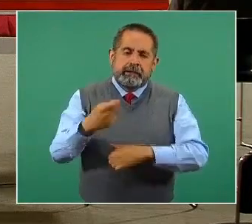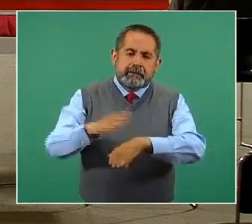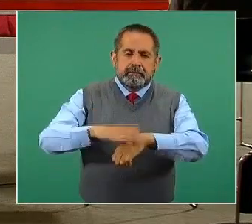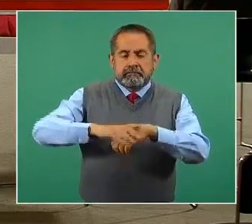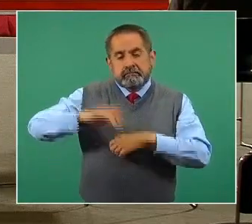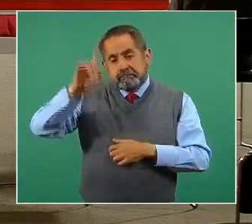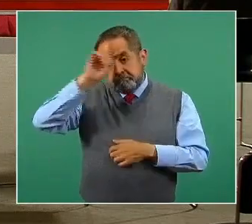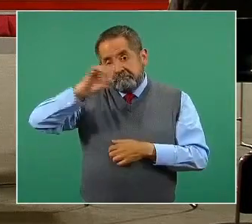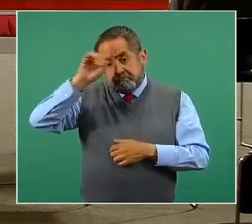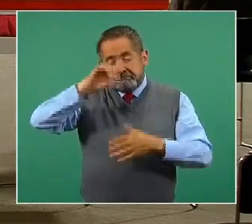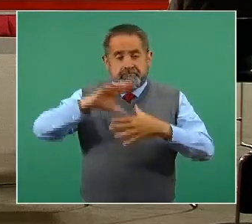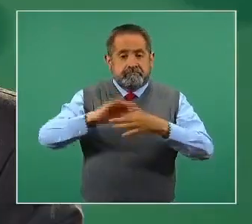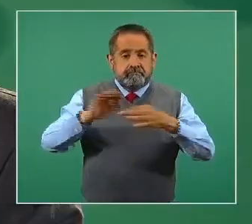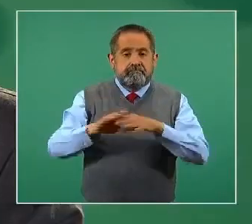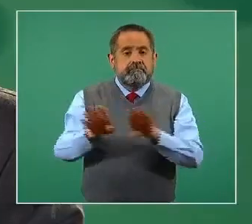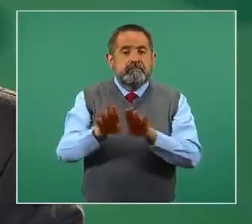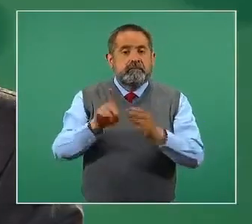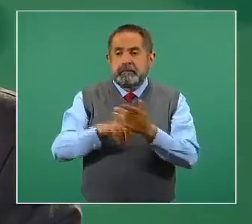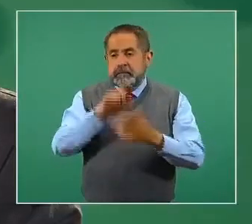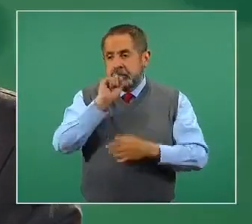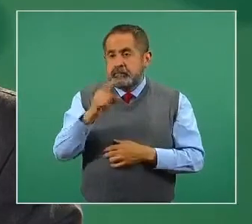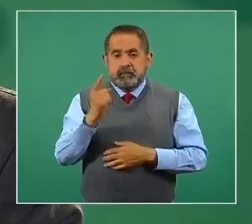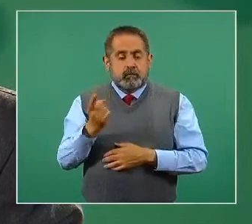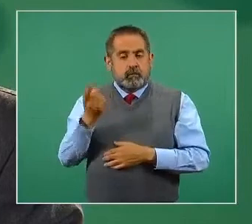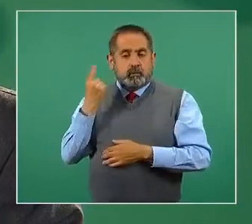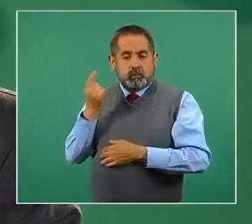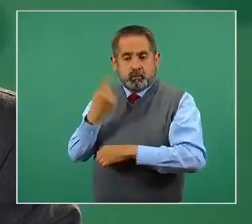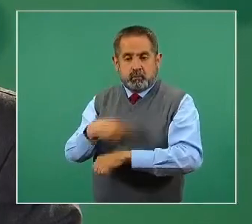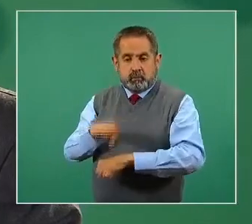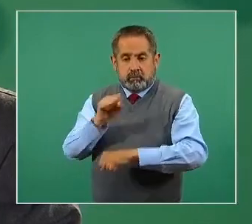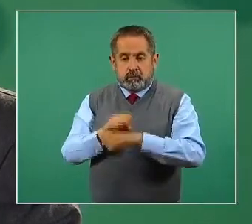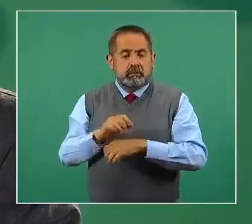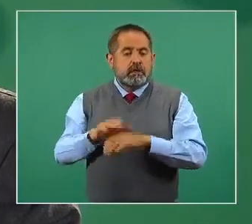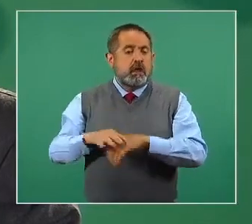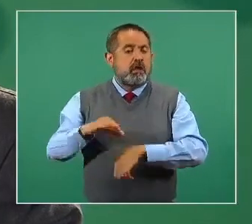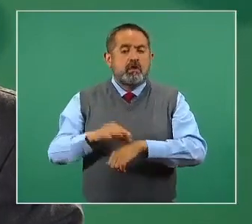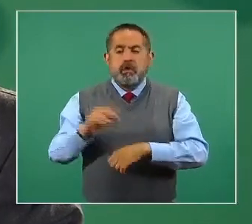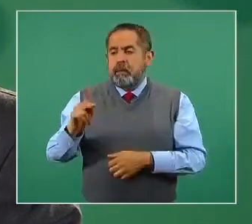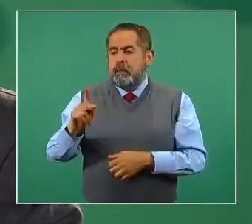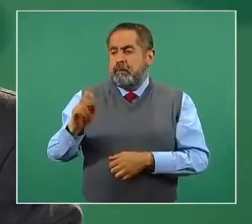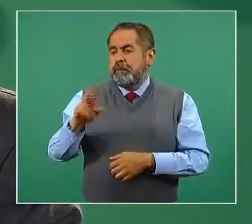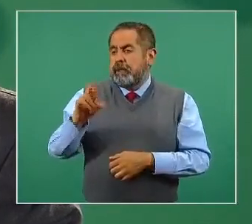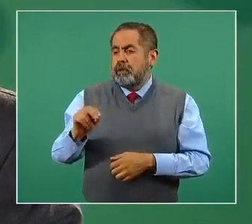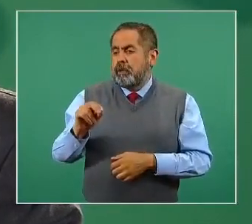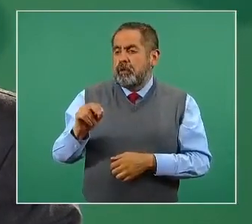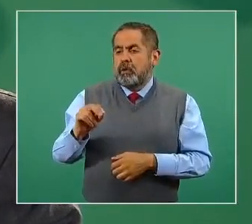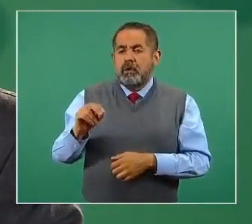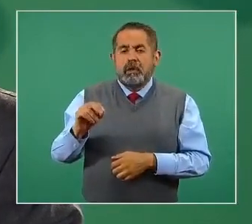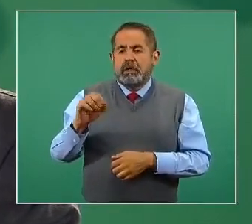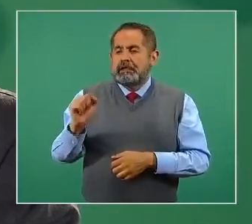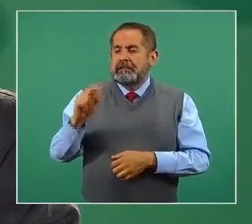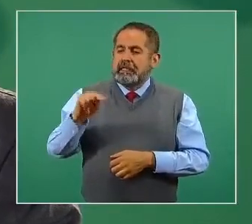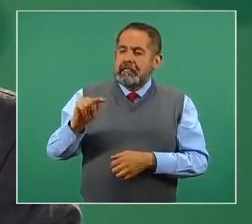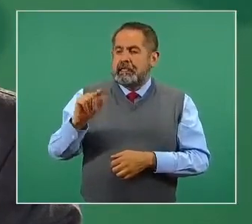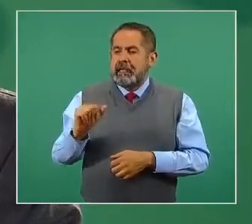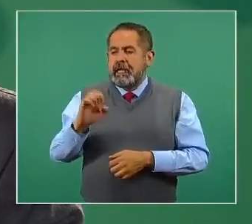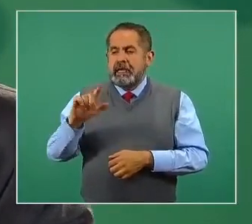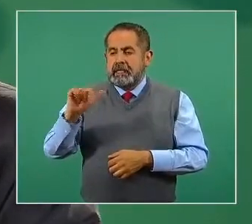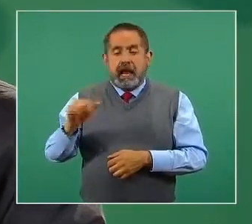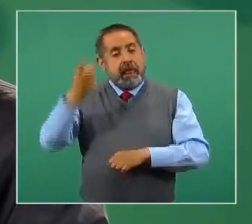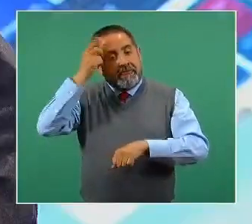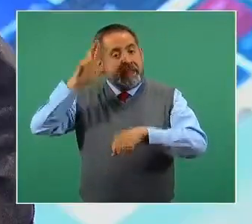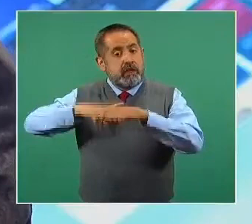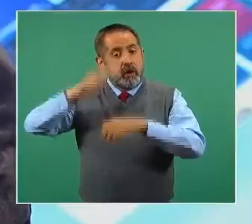recordar también lo que presentamos aquí la semana pasada, me parece, el doctor Pedro Centeno Santaella, director general de